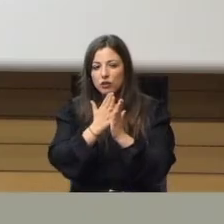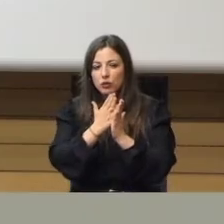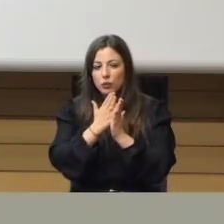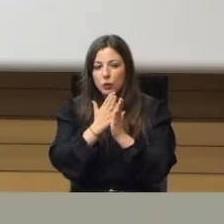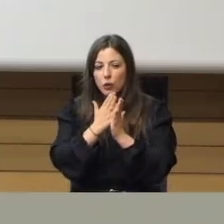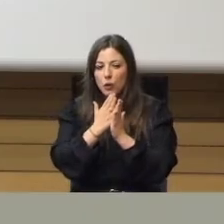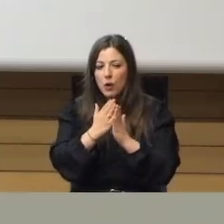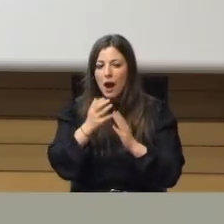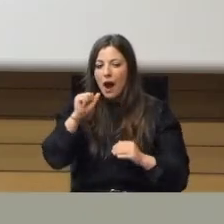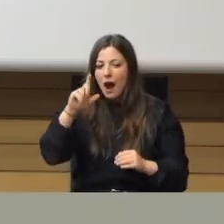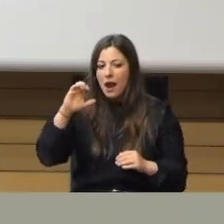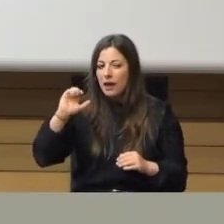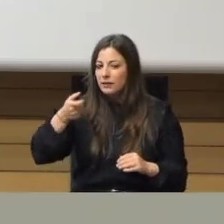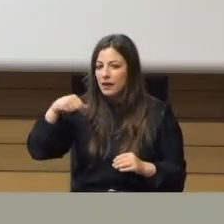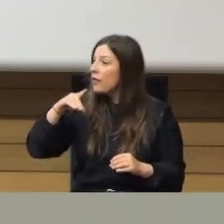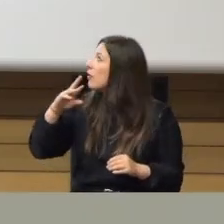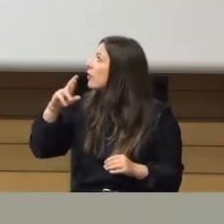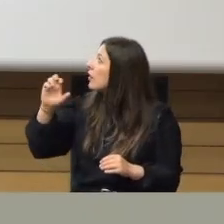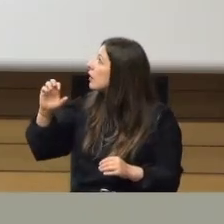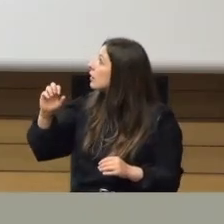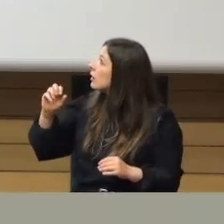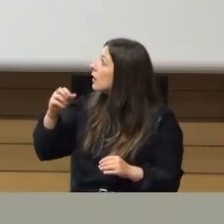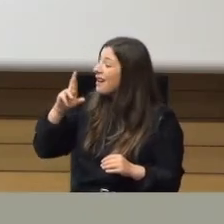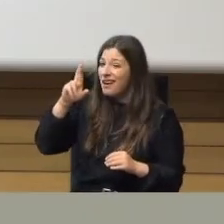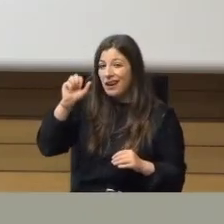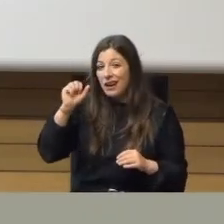Alexander del Rat Pack?